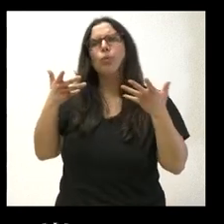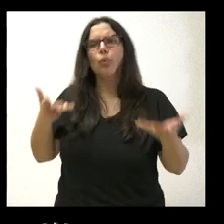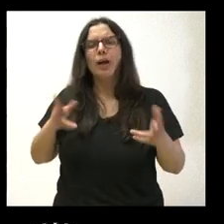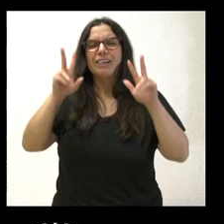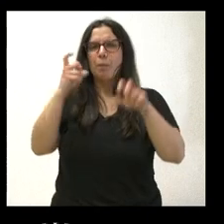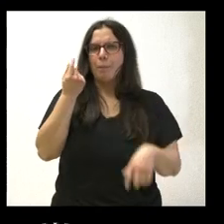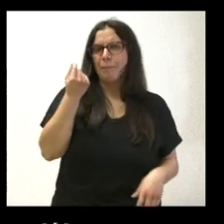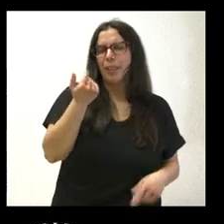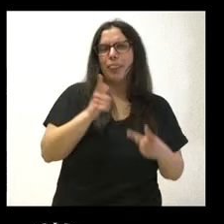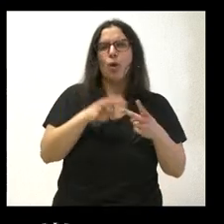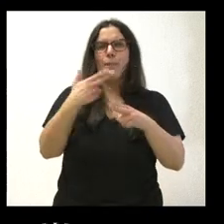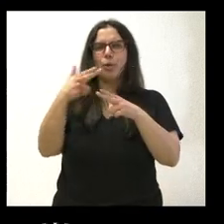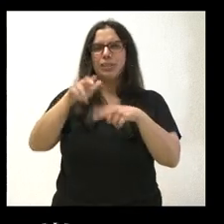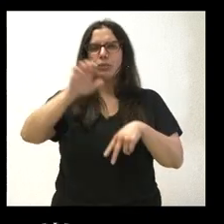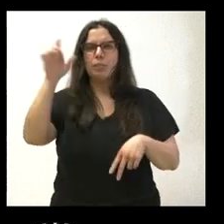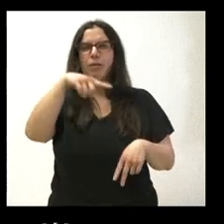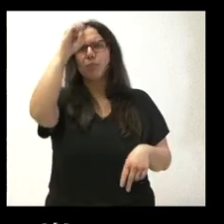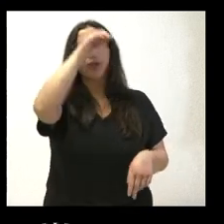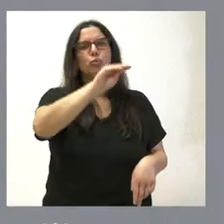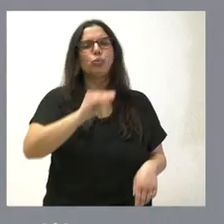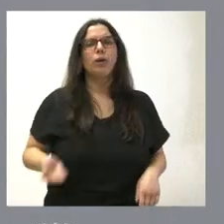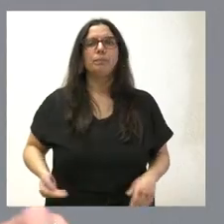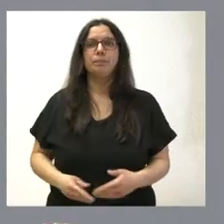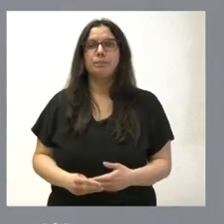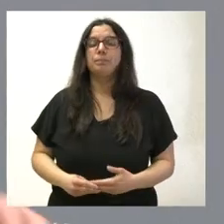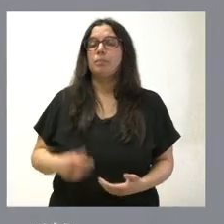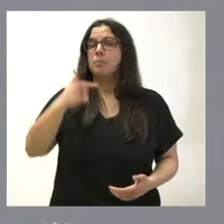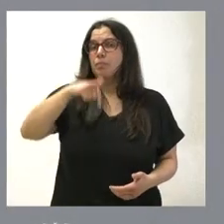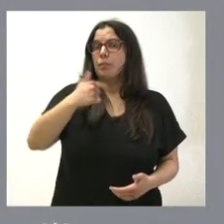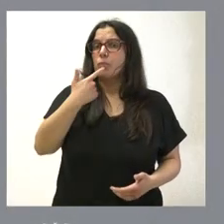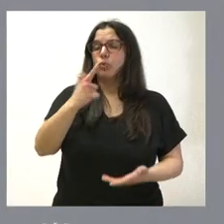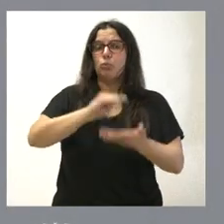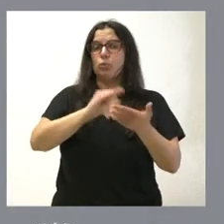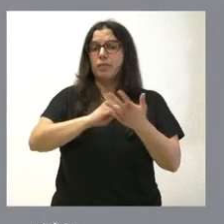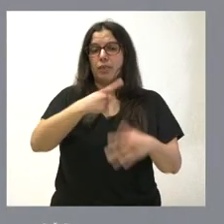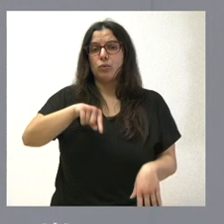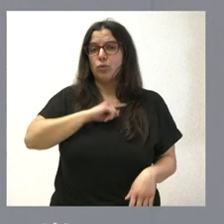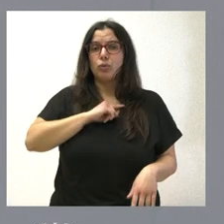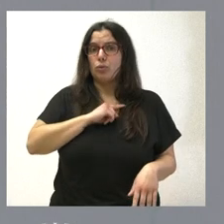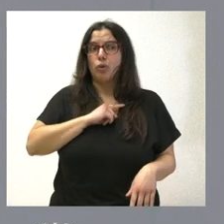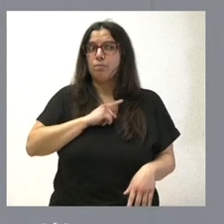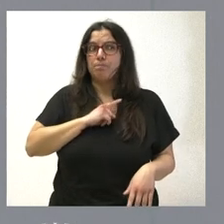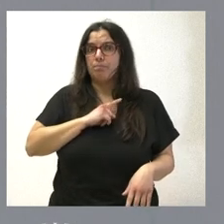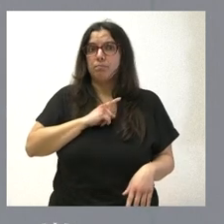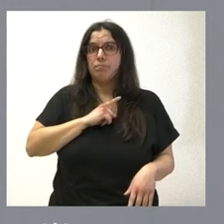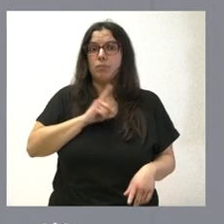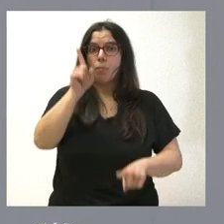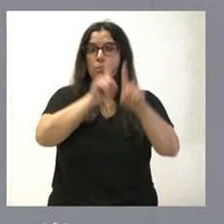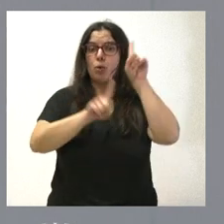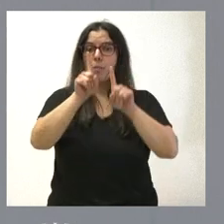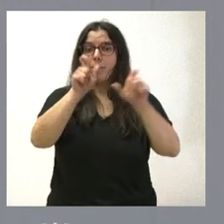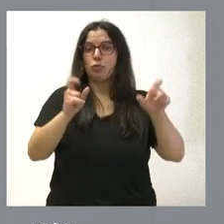precios y en las políticas europeas Pues aquí lo hemos dicho muchas veces Nosotros estamos muy cerca de los problemas de los